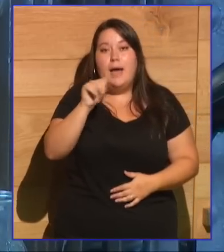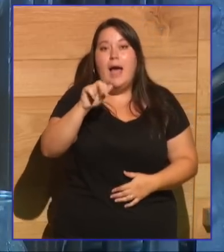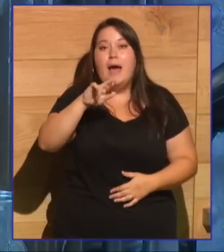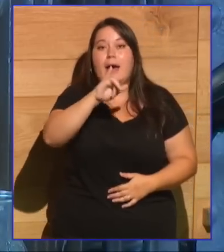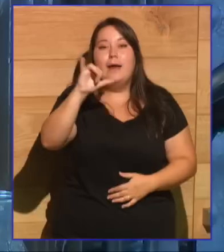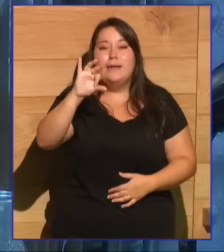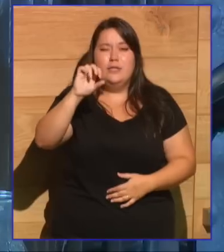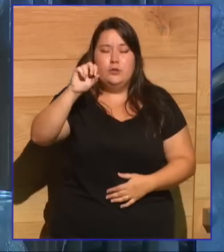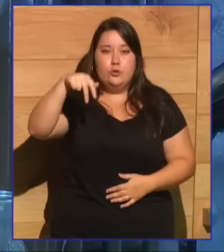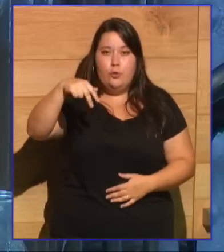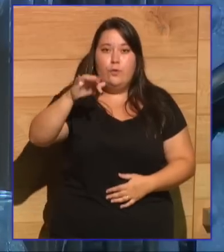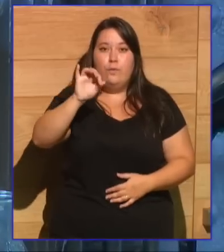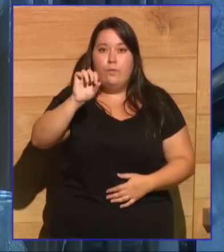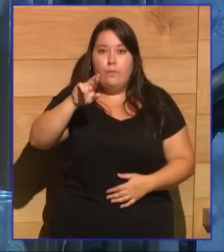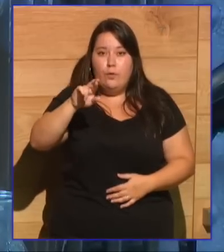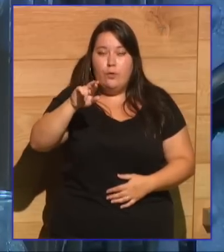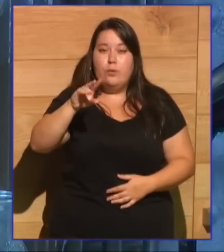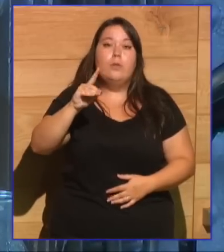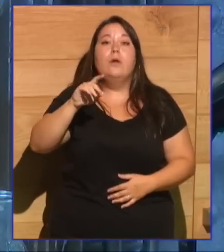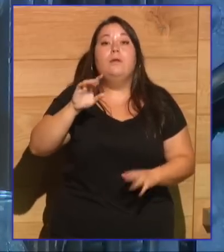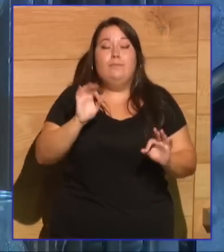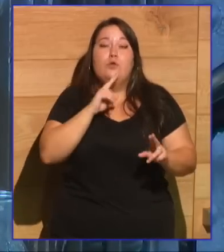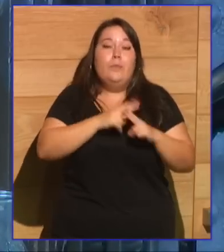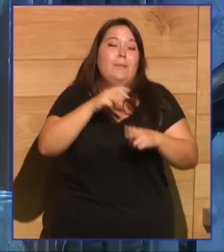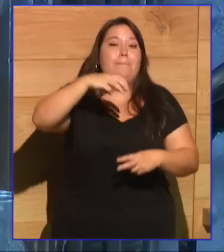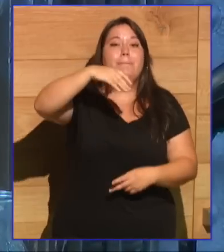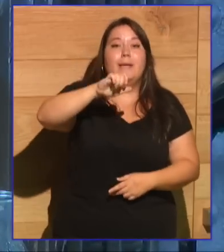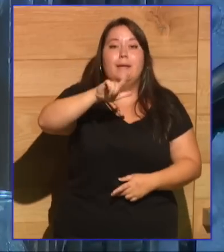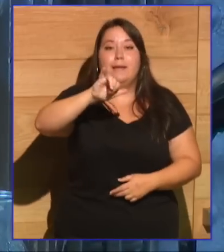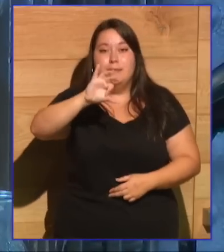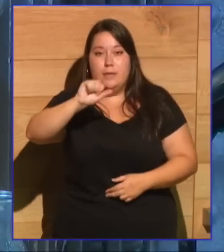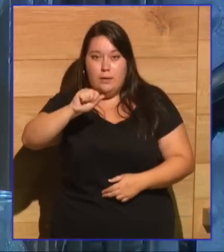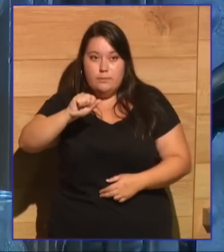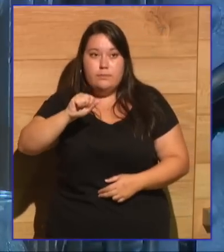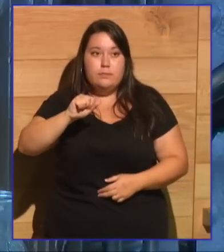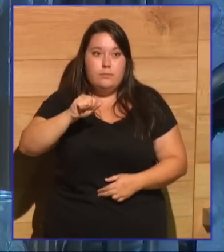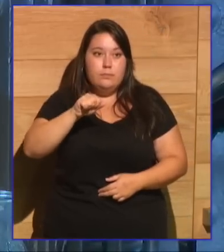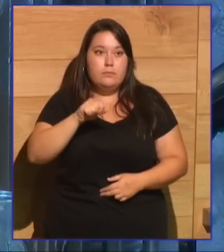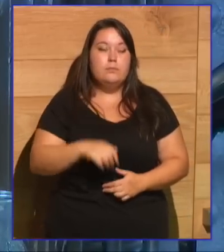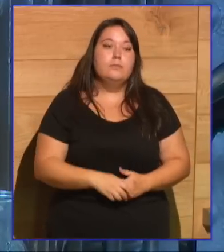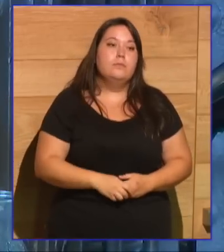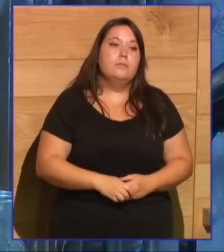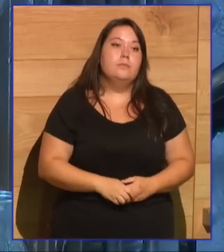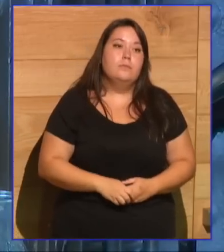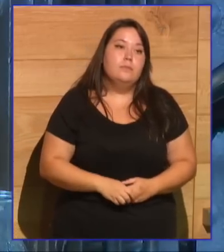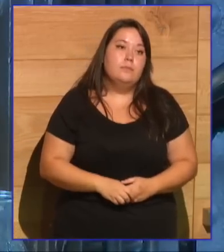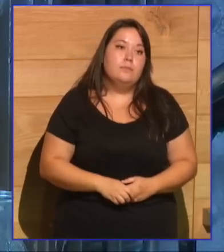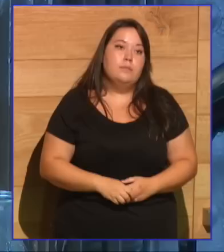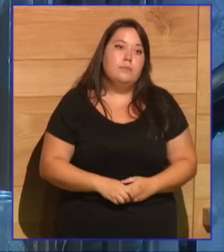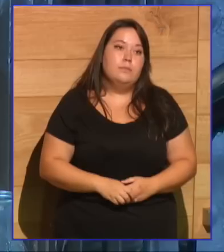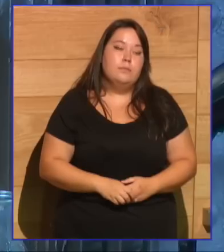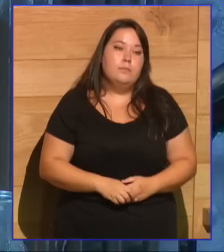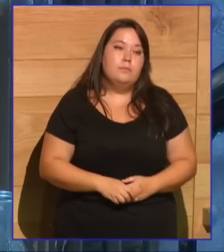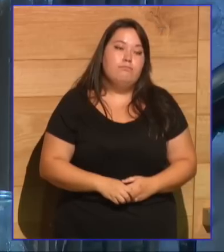con la que compartió mucho espacio durante el rodaje de carrión fort de también de